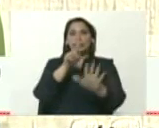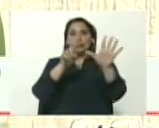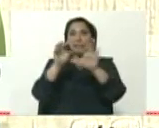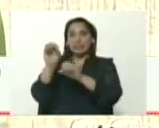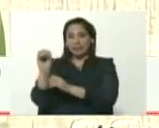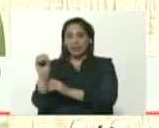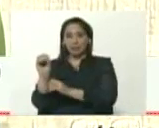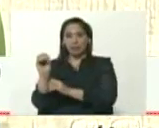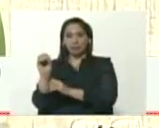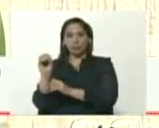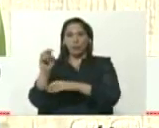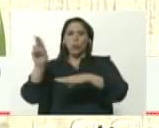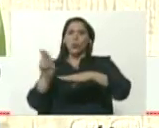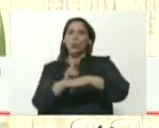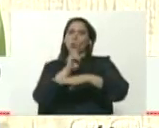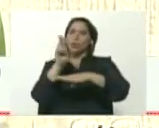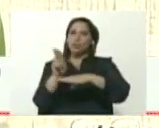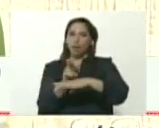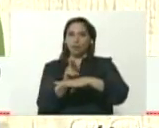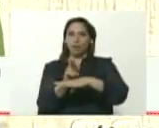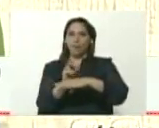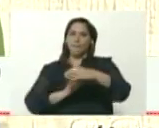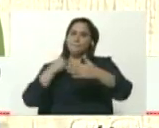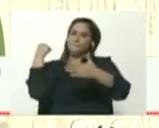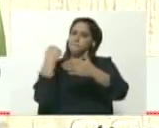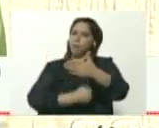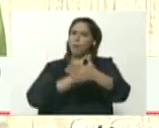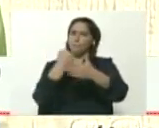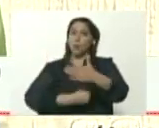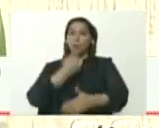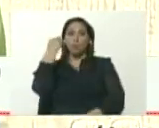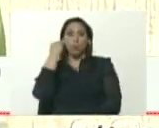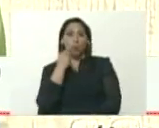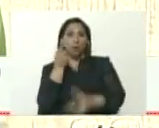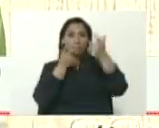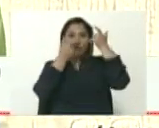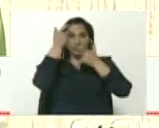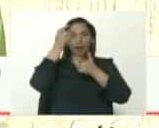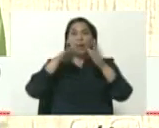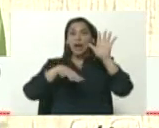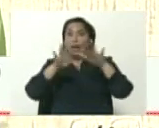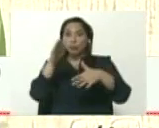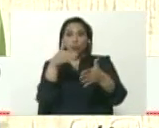14.260 unidades de batalla Bolívar Chávez,